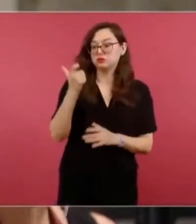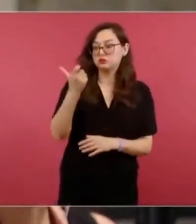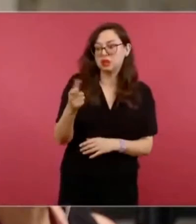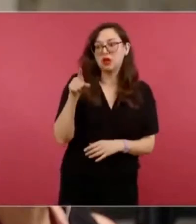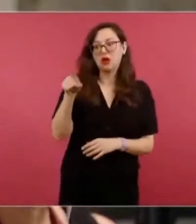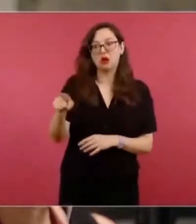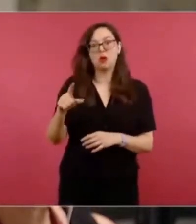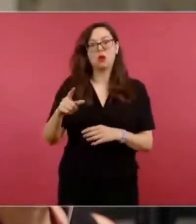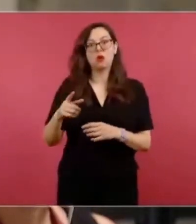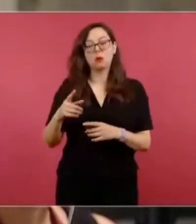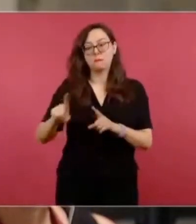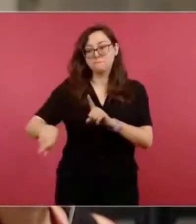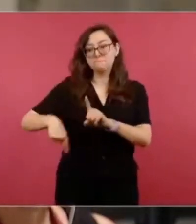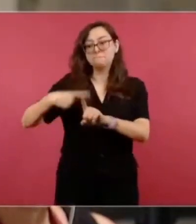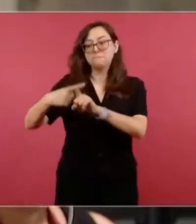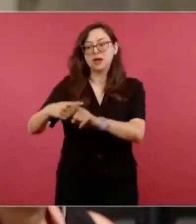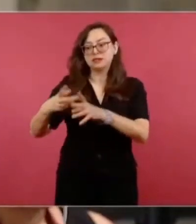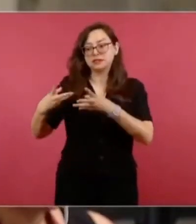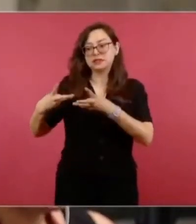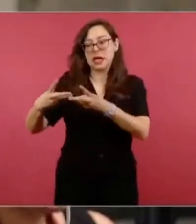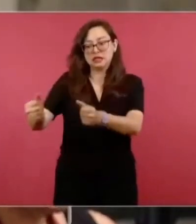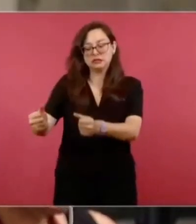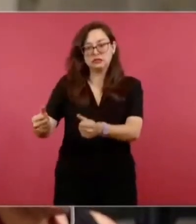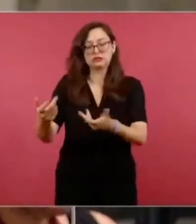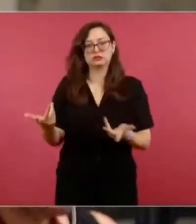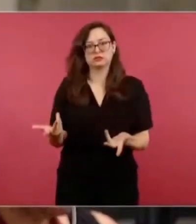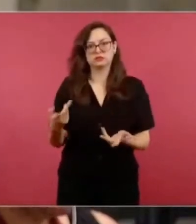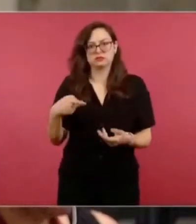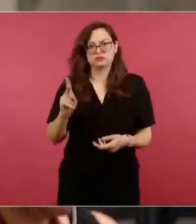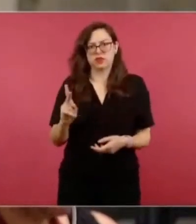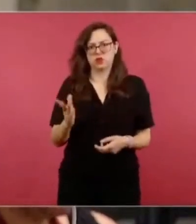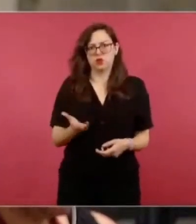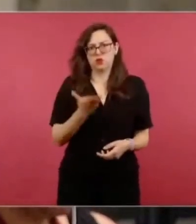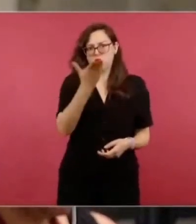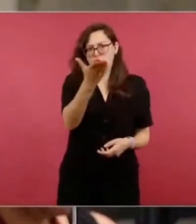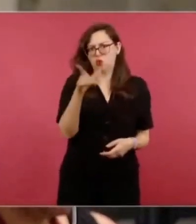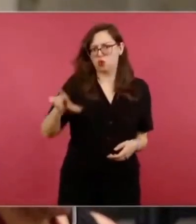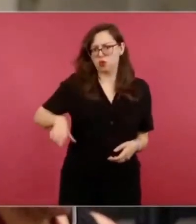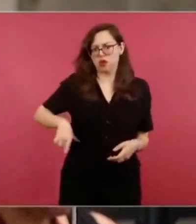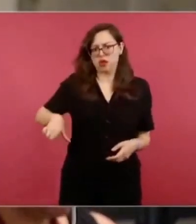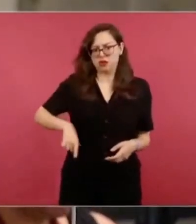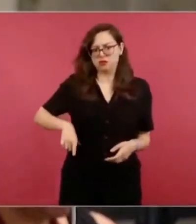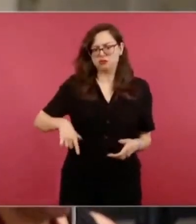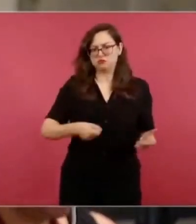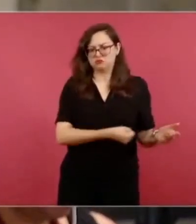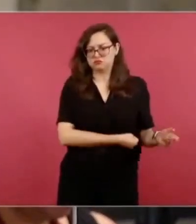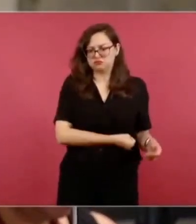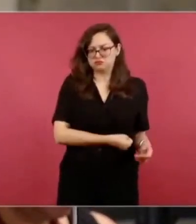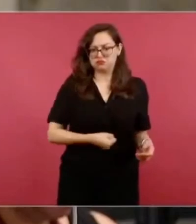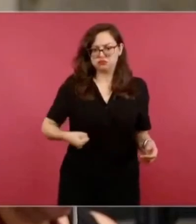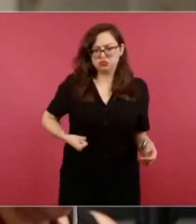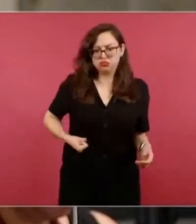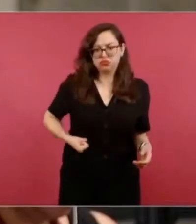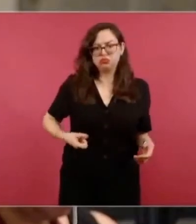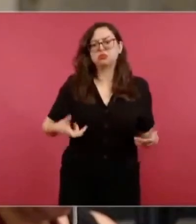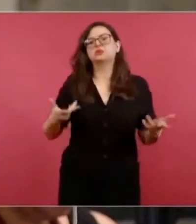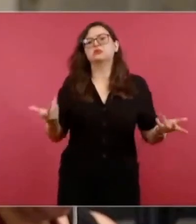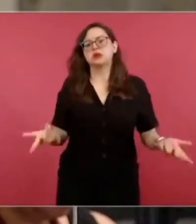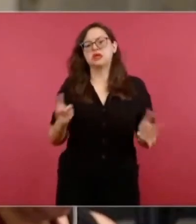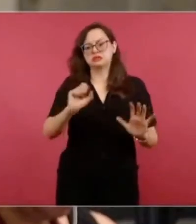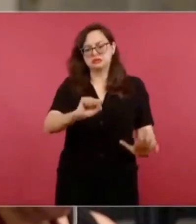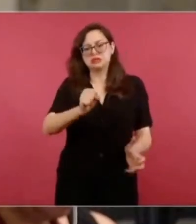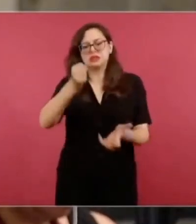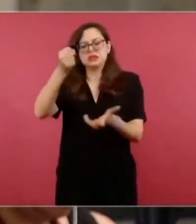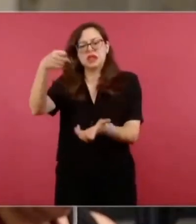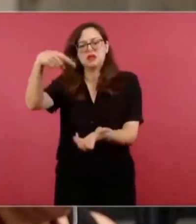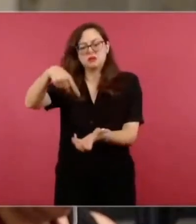ha caracterizado al resto de su administración. Una gran parte de estos recursos se ha ido a obras que usted ha designado como prioritarias: Tren Maya,